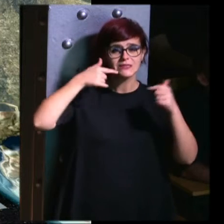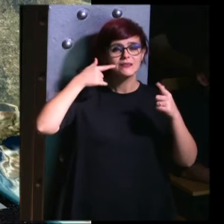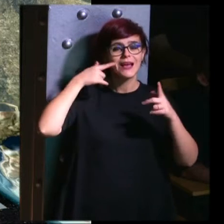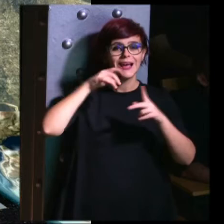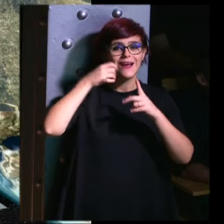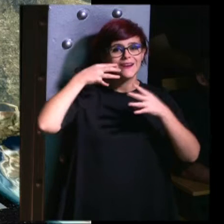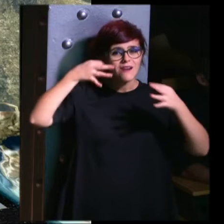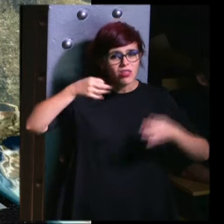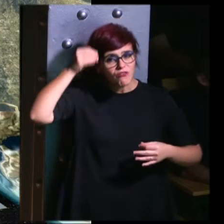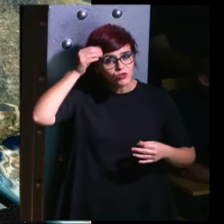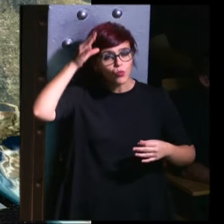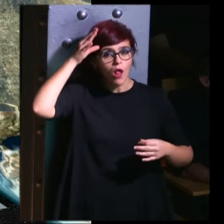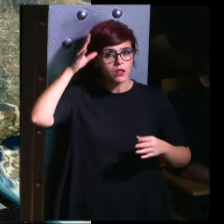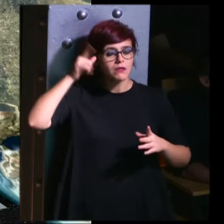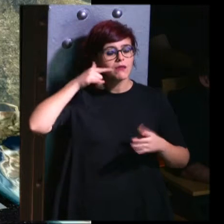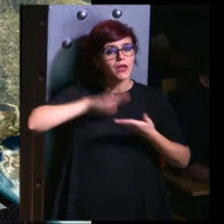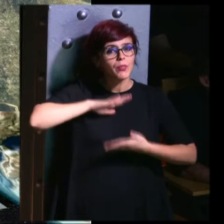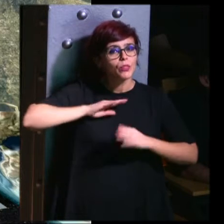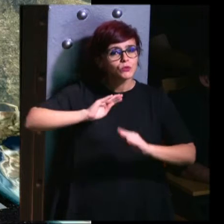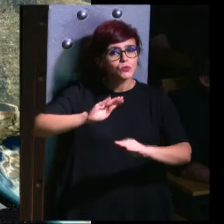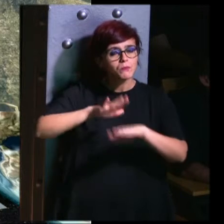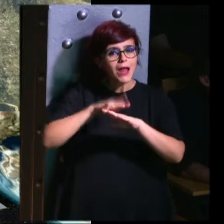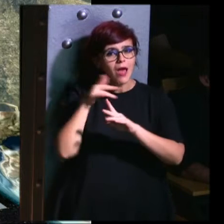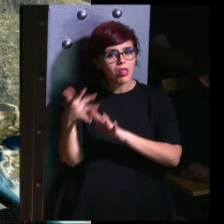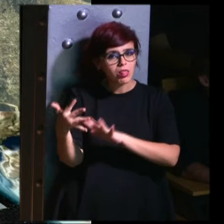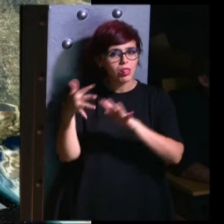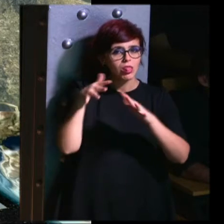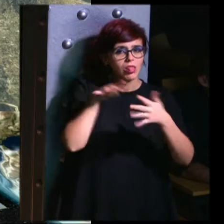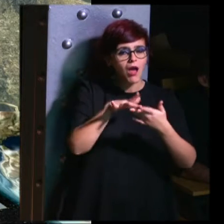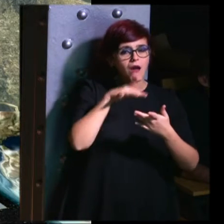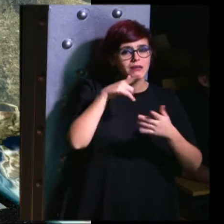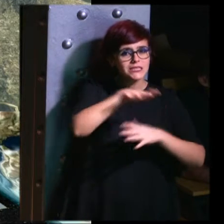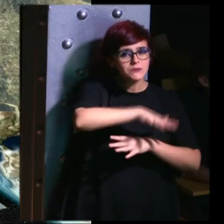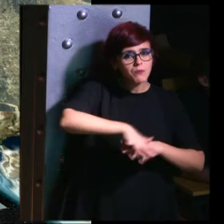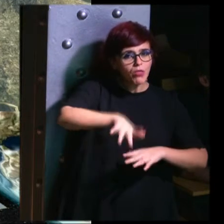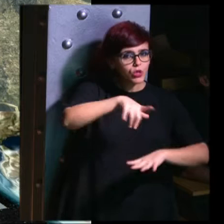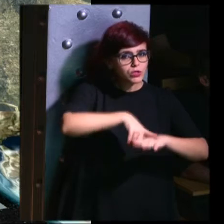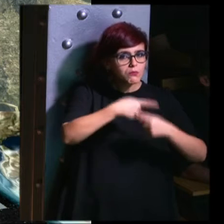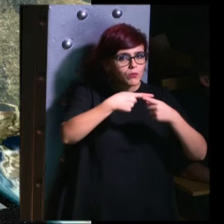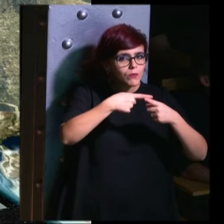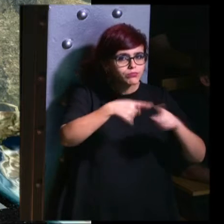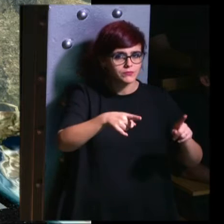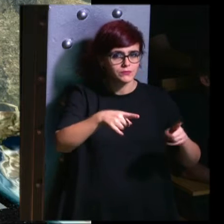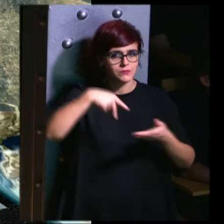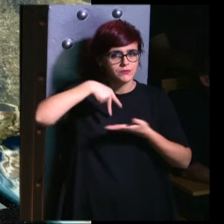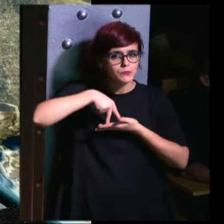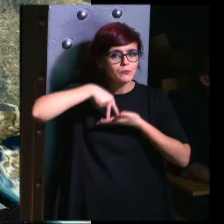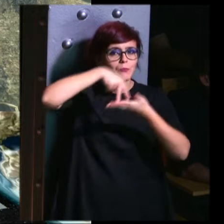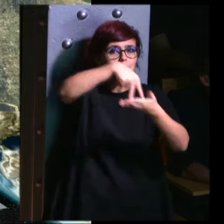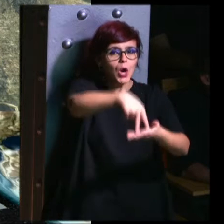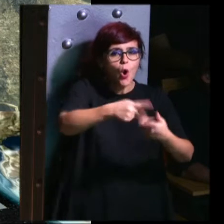virtual, en la capacidad que tiene la realidad virtual para trasladarnos en el espacio-tiempo, para trasladarnos y